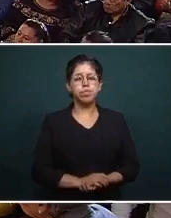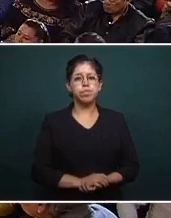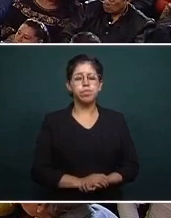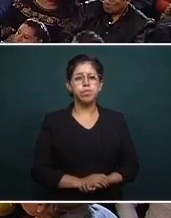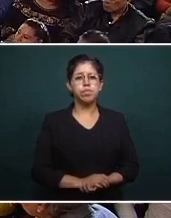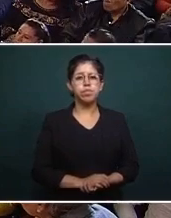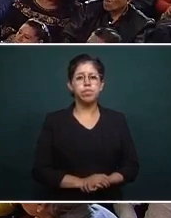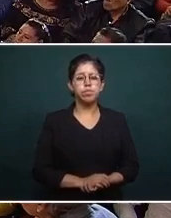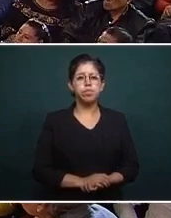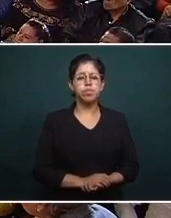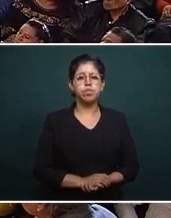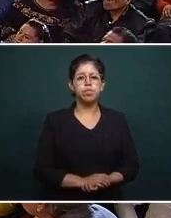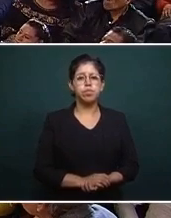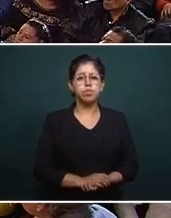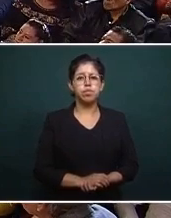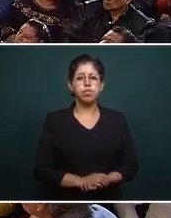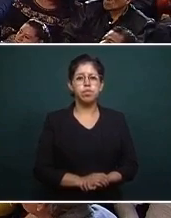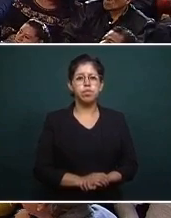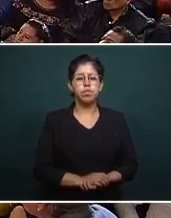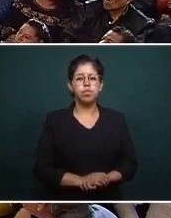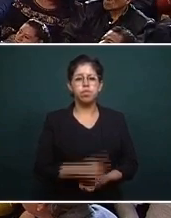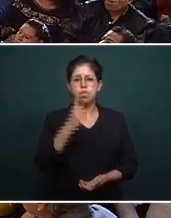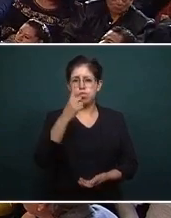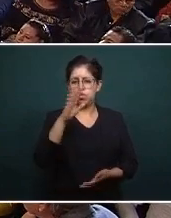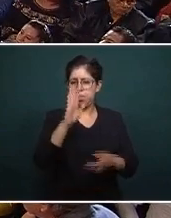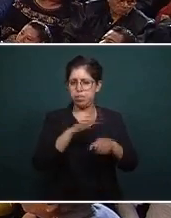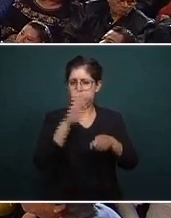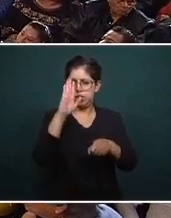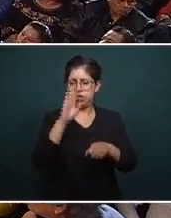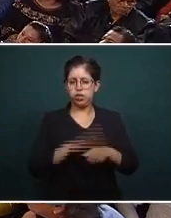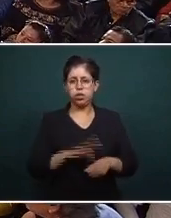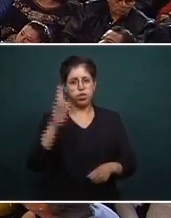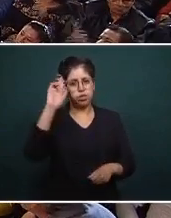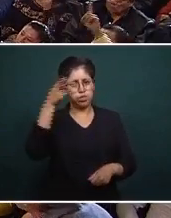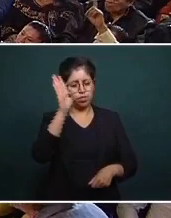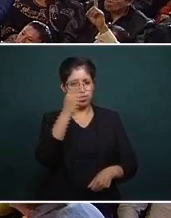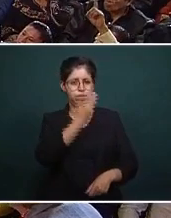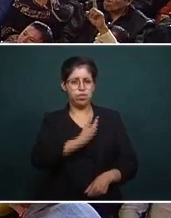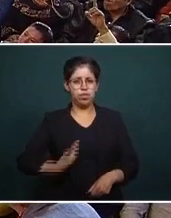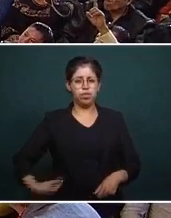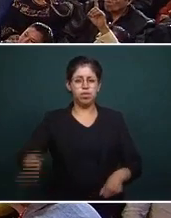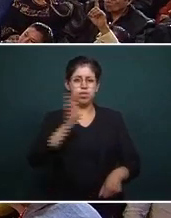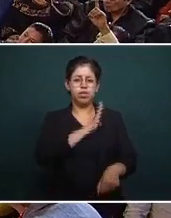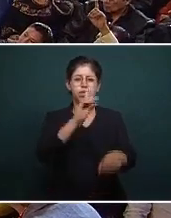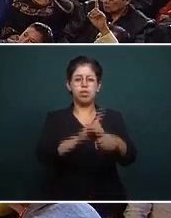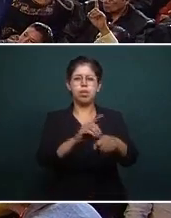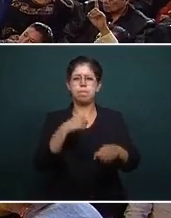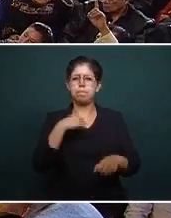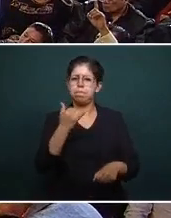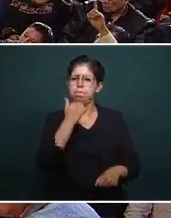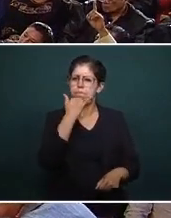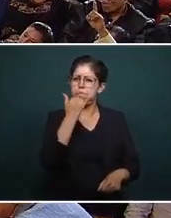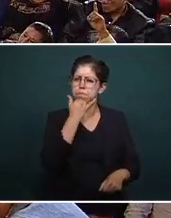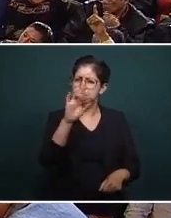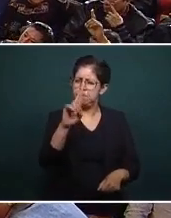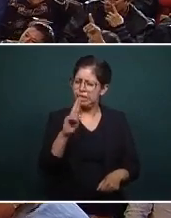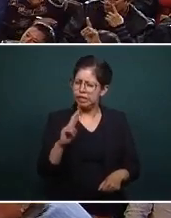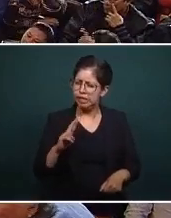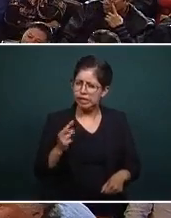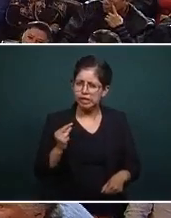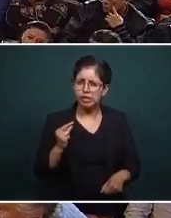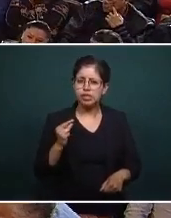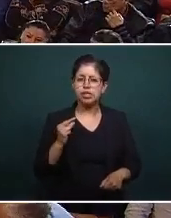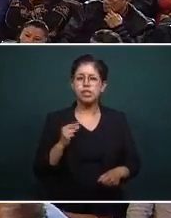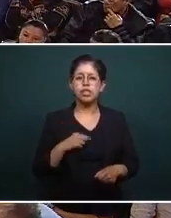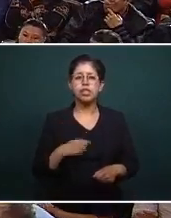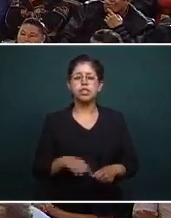¿Les parece? Y una más. Hola, presidente, buenos días. Oiga, perdóneme que me regrese tantito a lo del